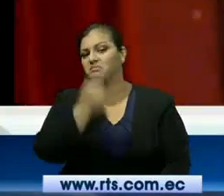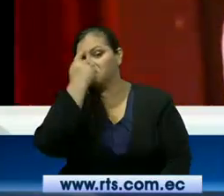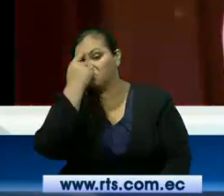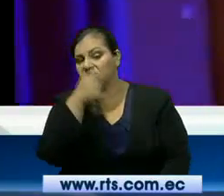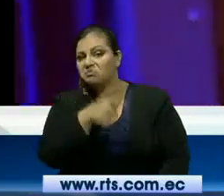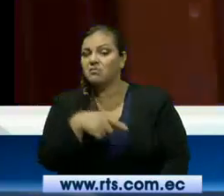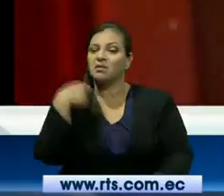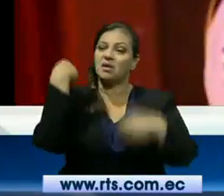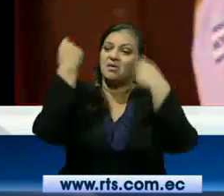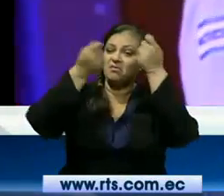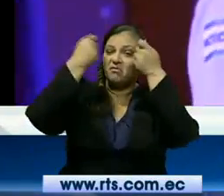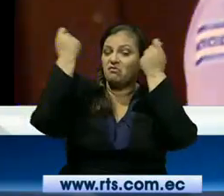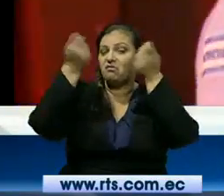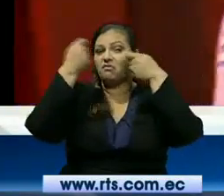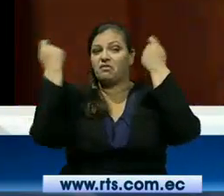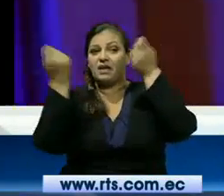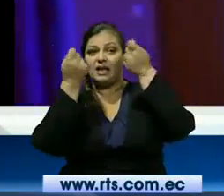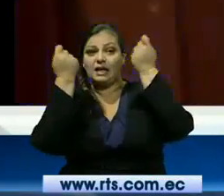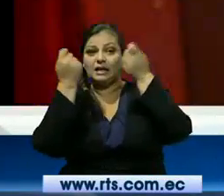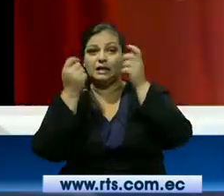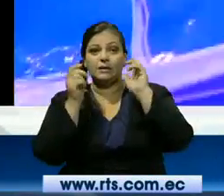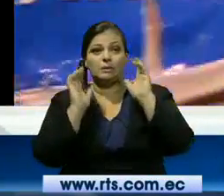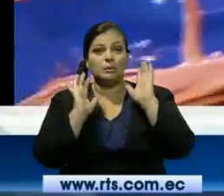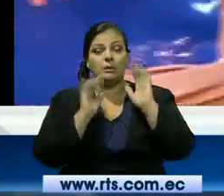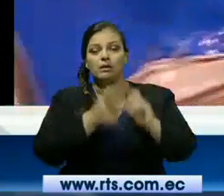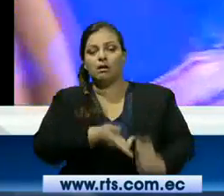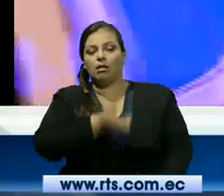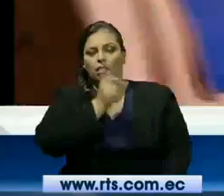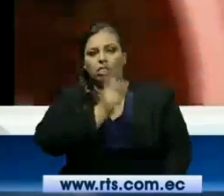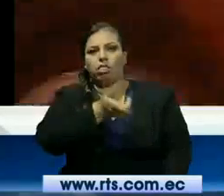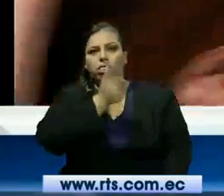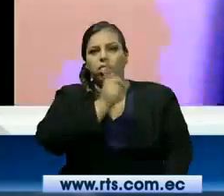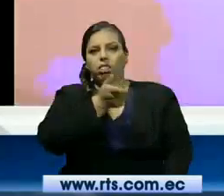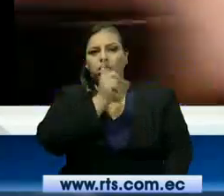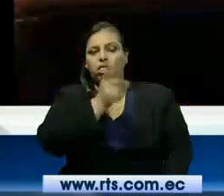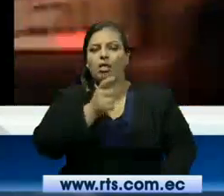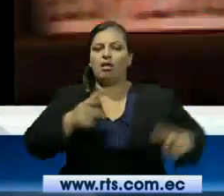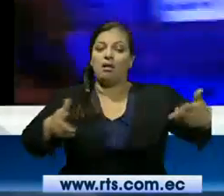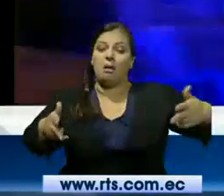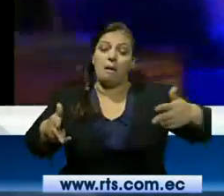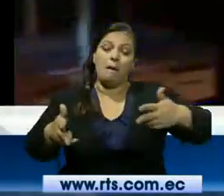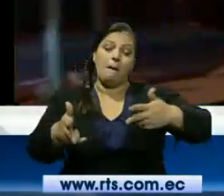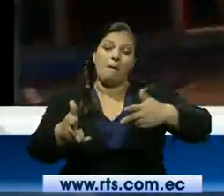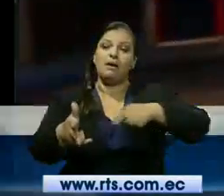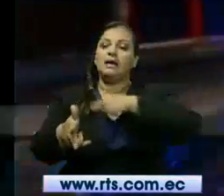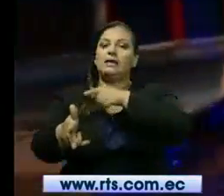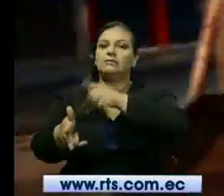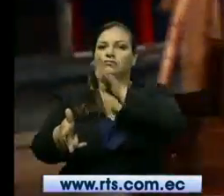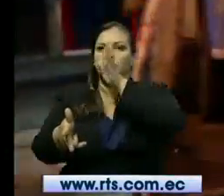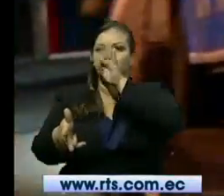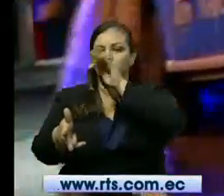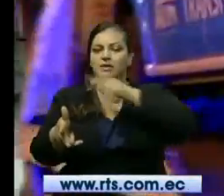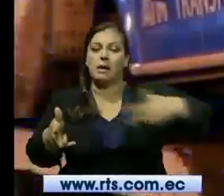y se habrá pasado lo que de copa informó jorge salazar